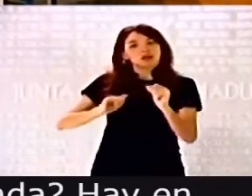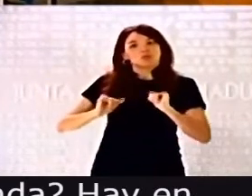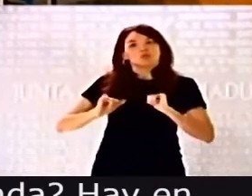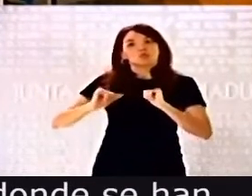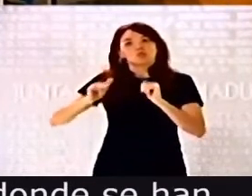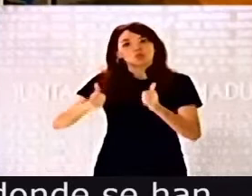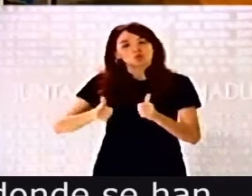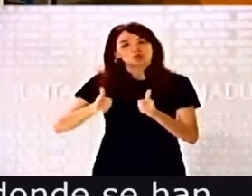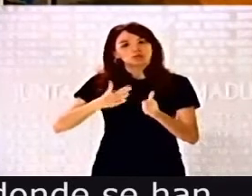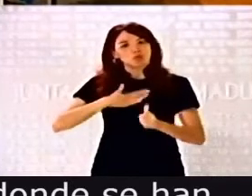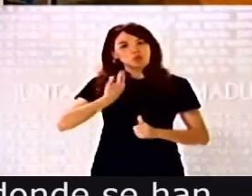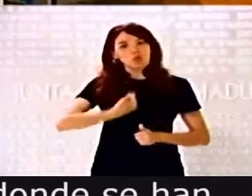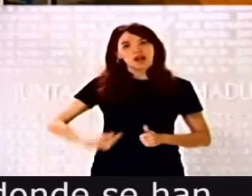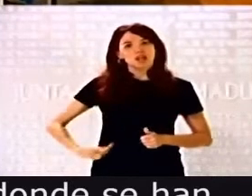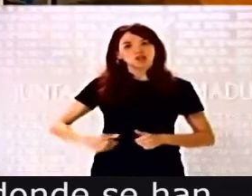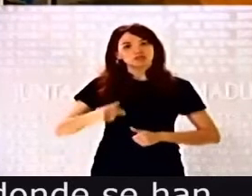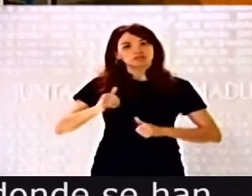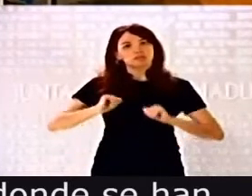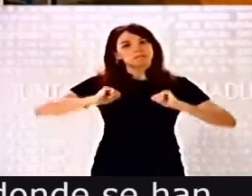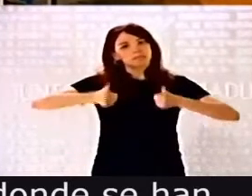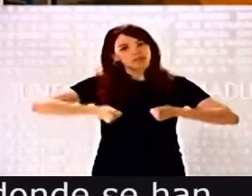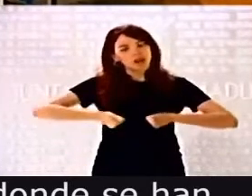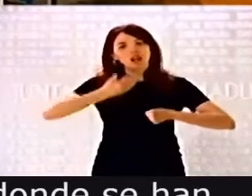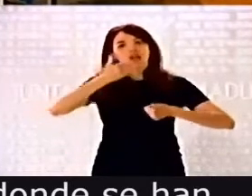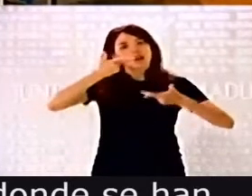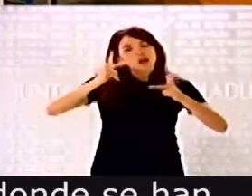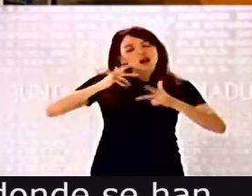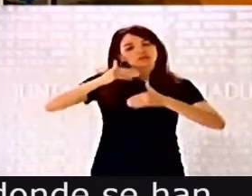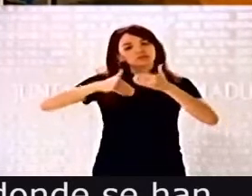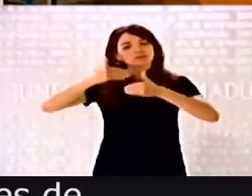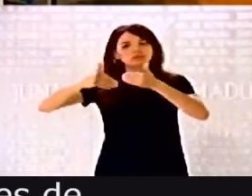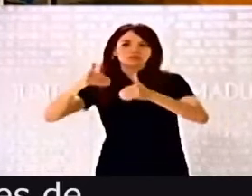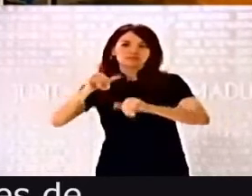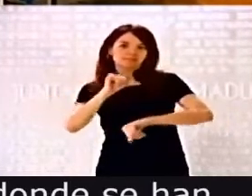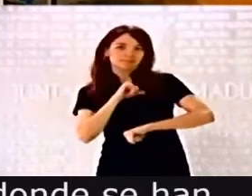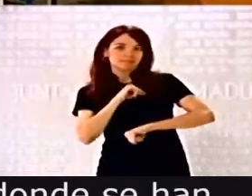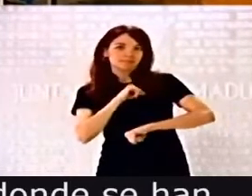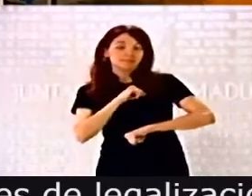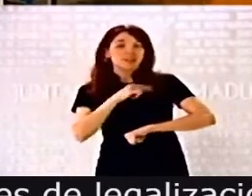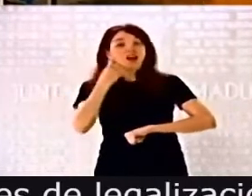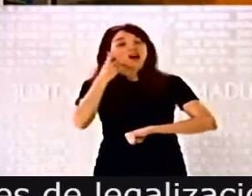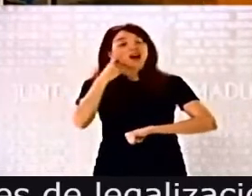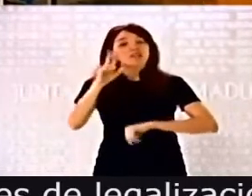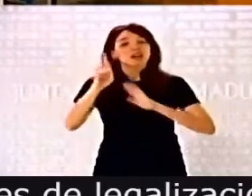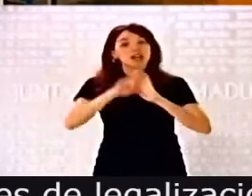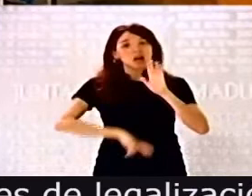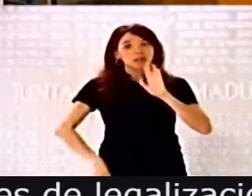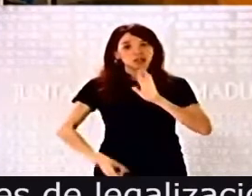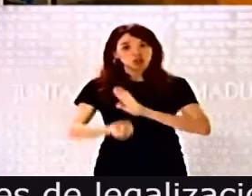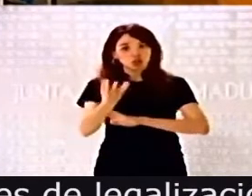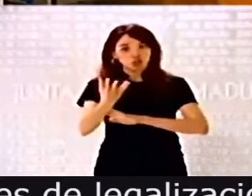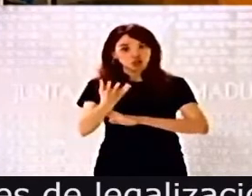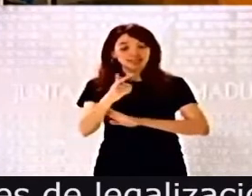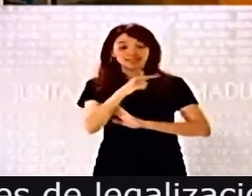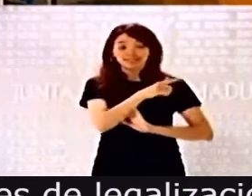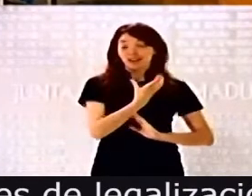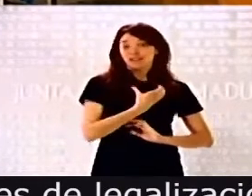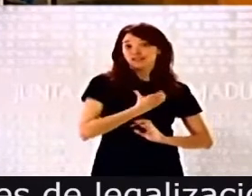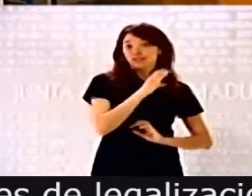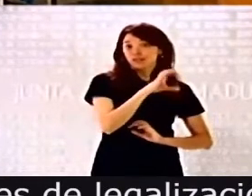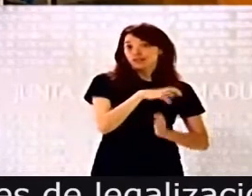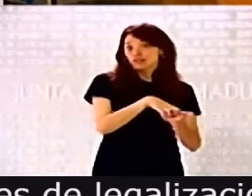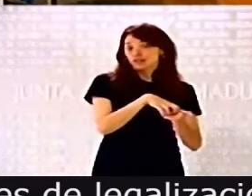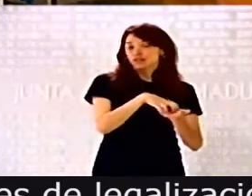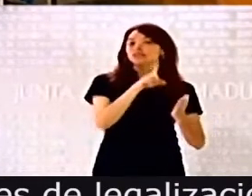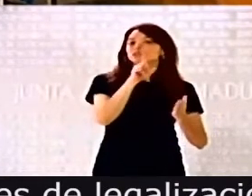de los propietarios esos trámites de legalización que permite la Lotus, estaban a la espera del reglamento y en los ayuntamientos de momento estaban